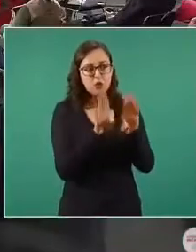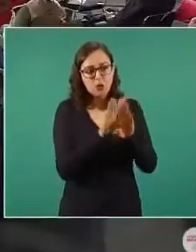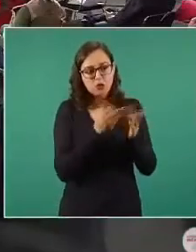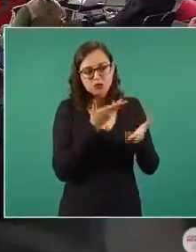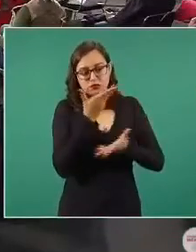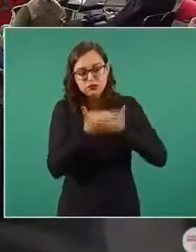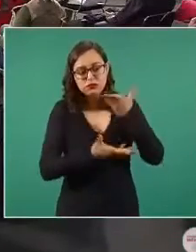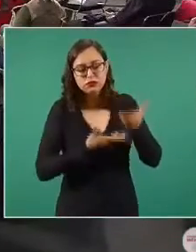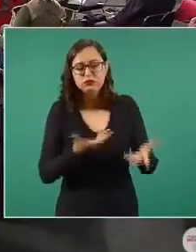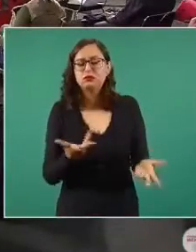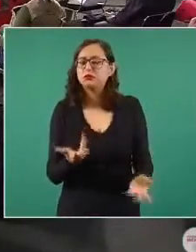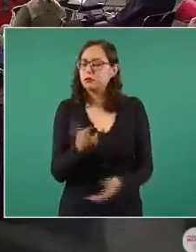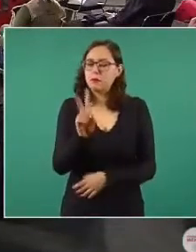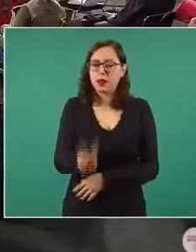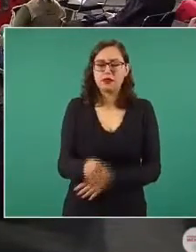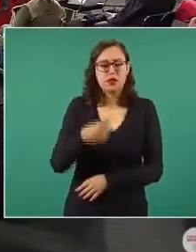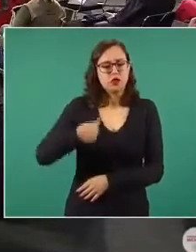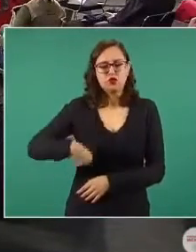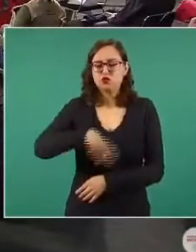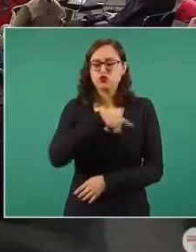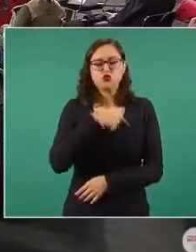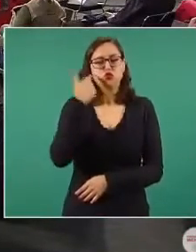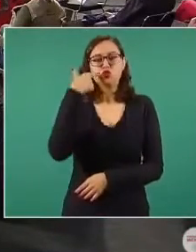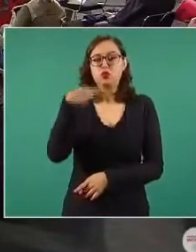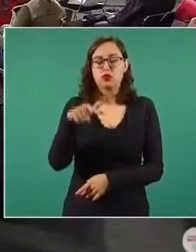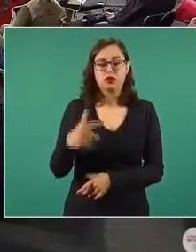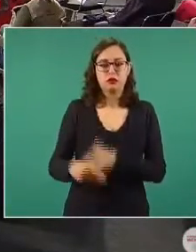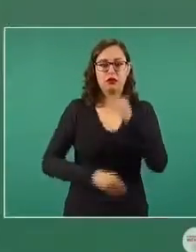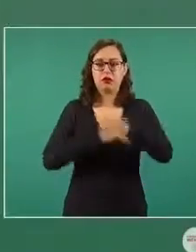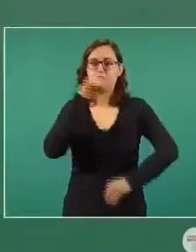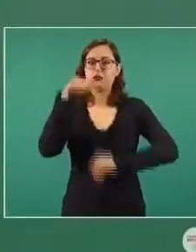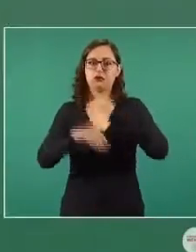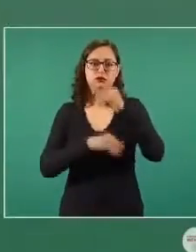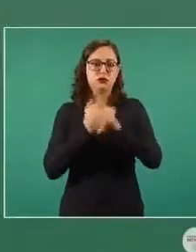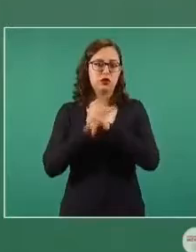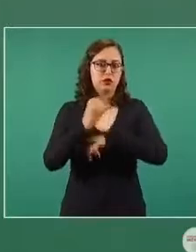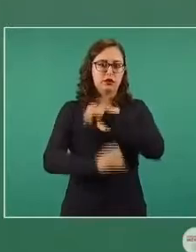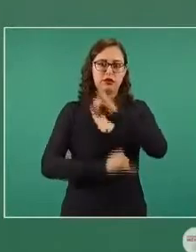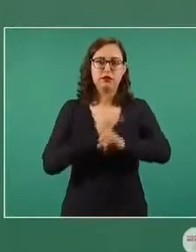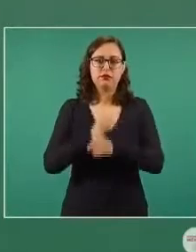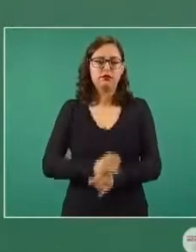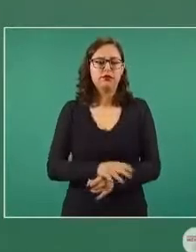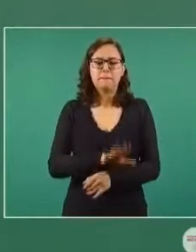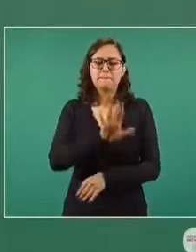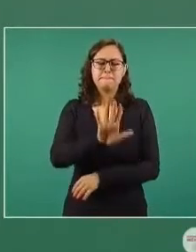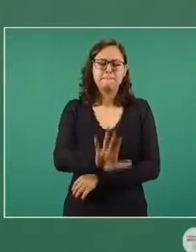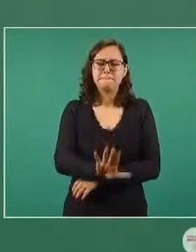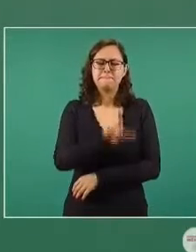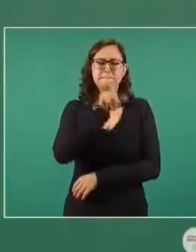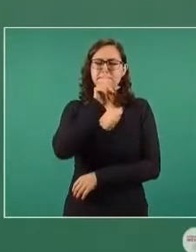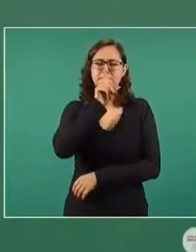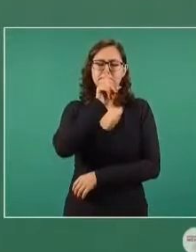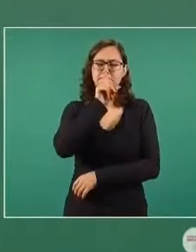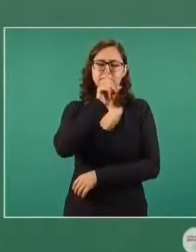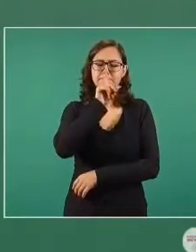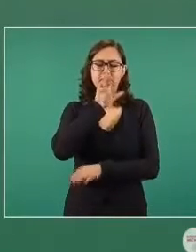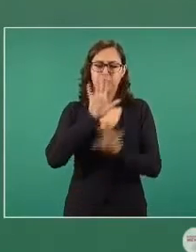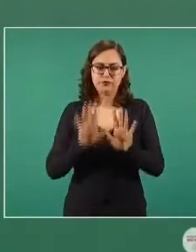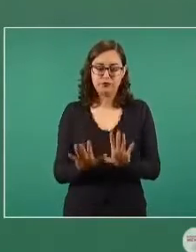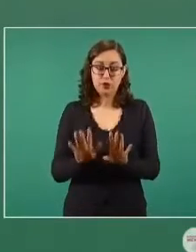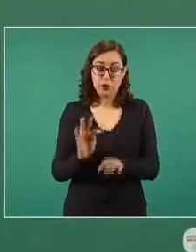queremos llegar a un panel internacional, son las salidas que se tienen como